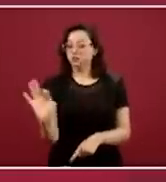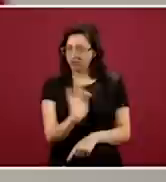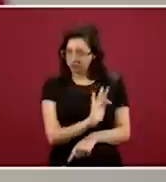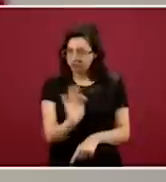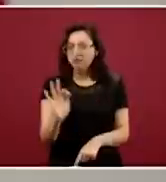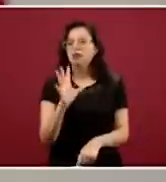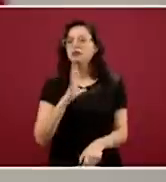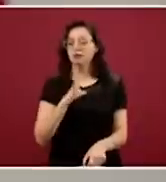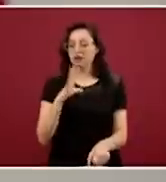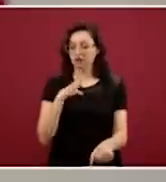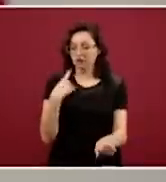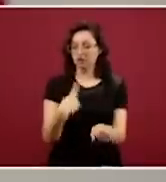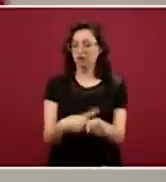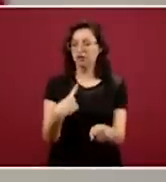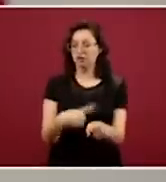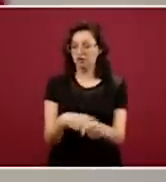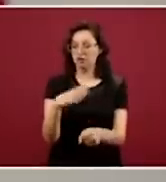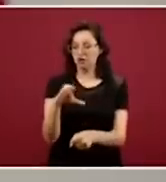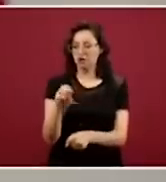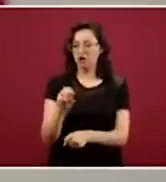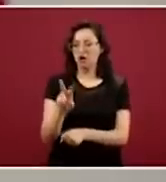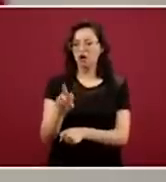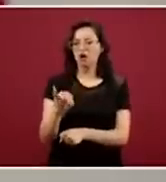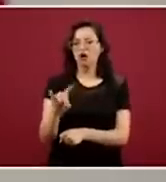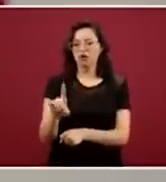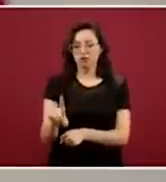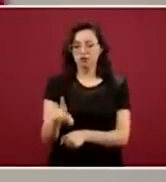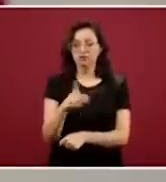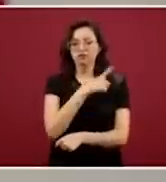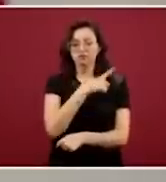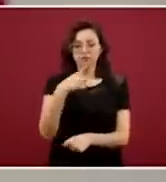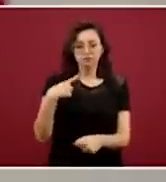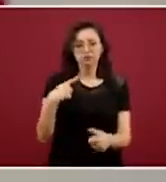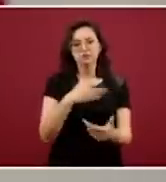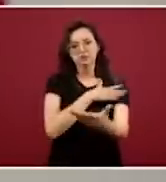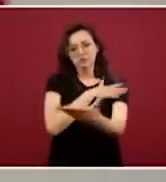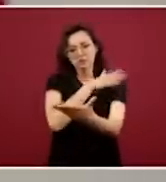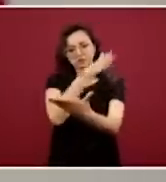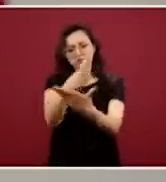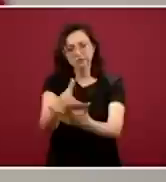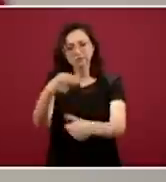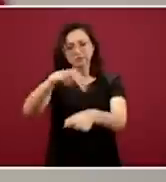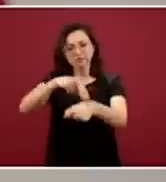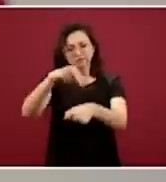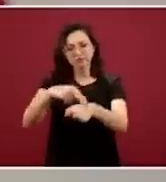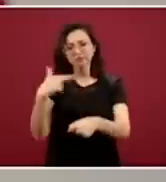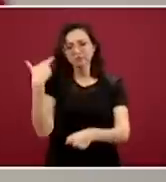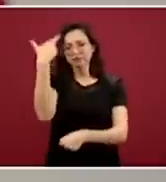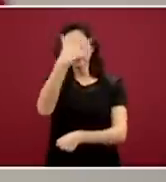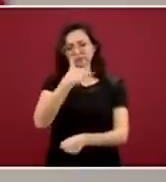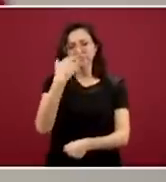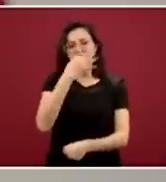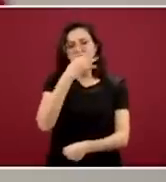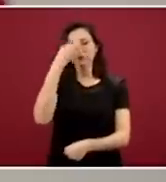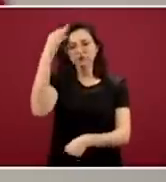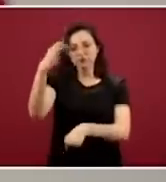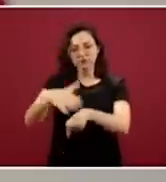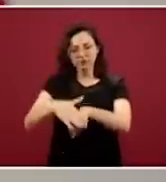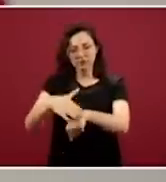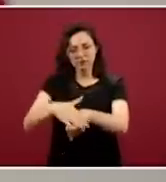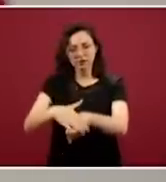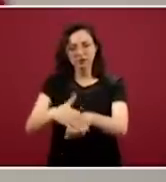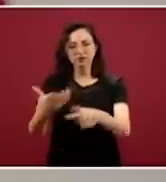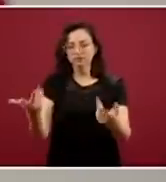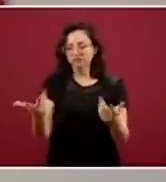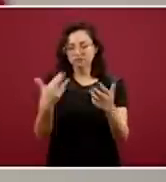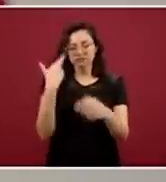sospechoso y acuda a atención médica o a comunicarlo a la autoridad sanitaria con